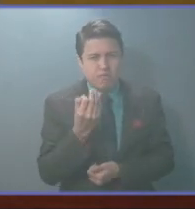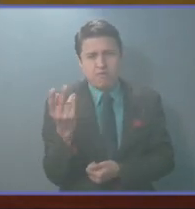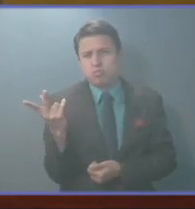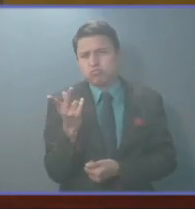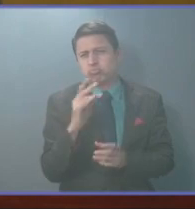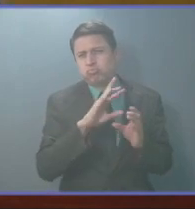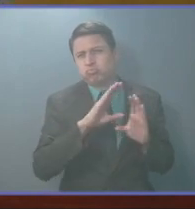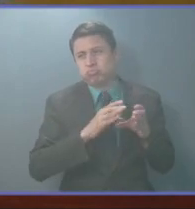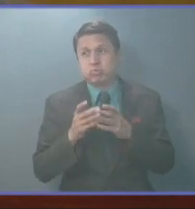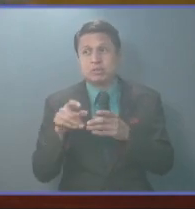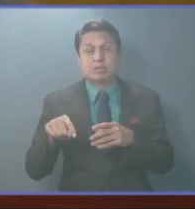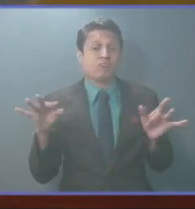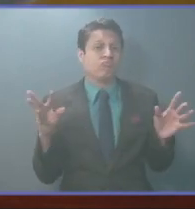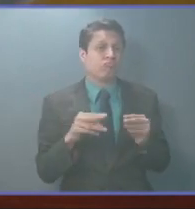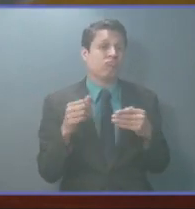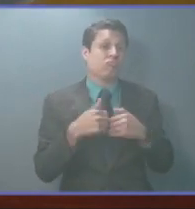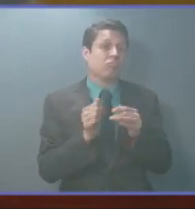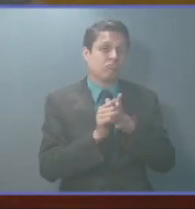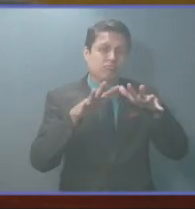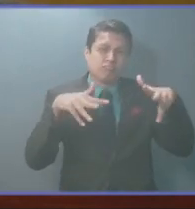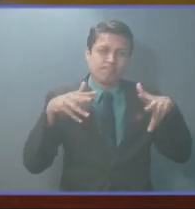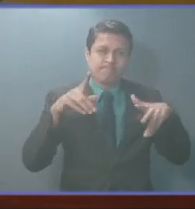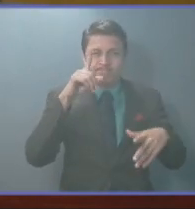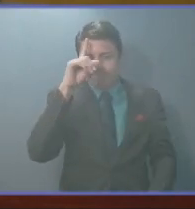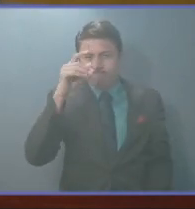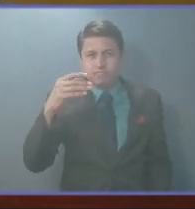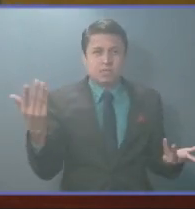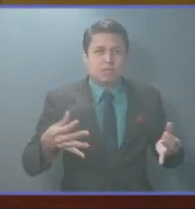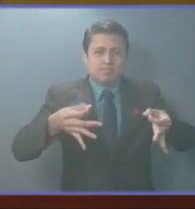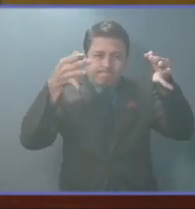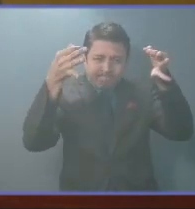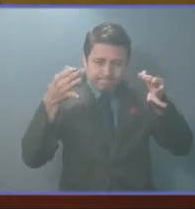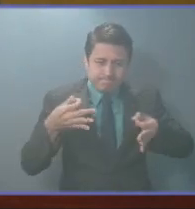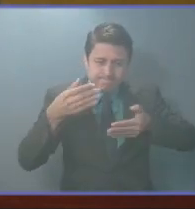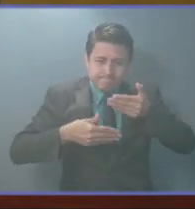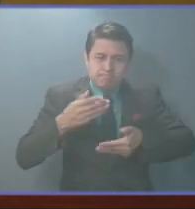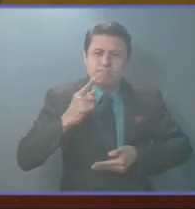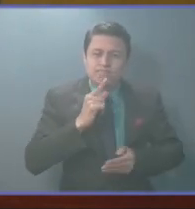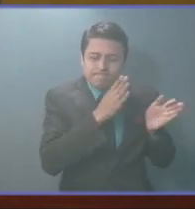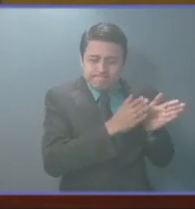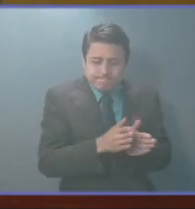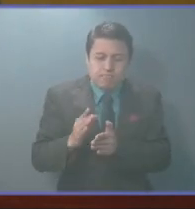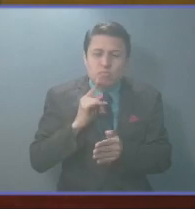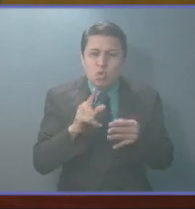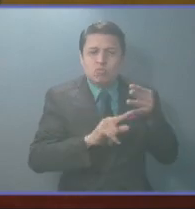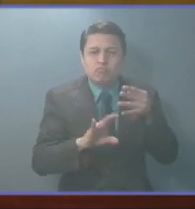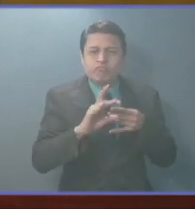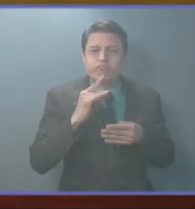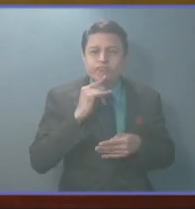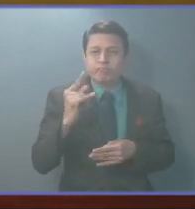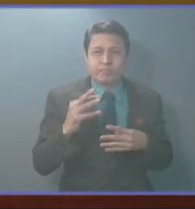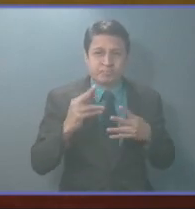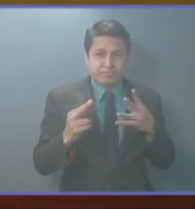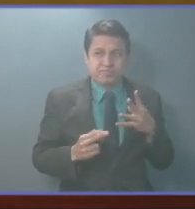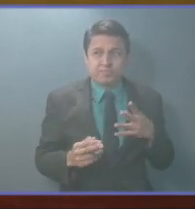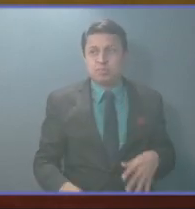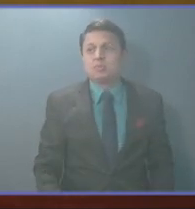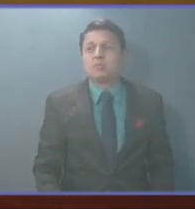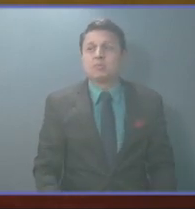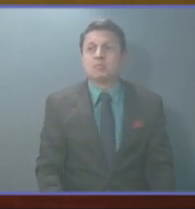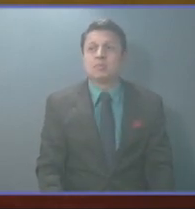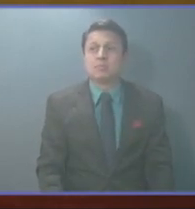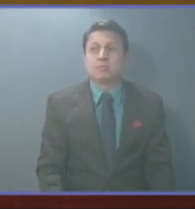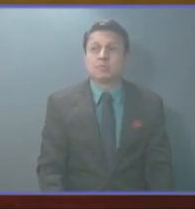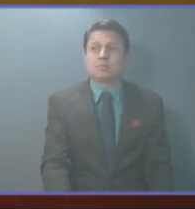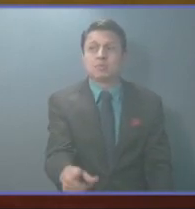que esta sesión plenaria se pretende hacer en el orden como lo marca la Constitución y el Reglamento Interior.